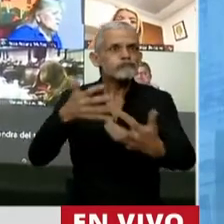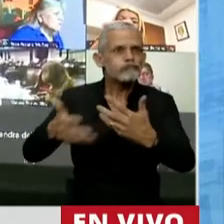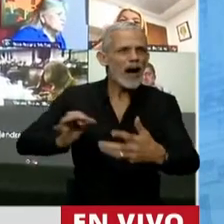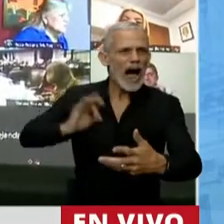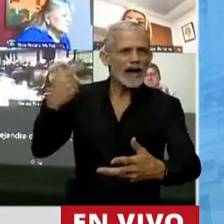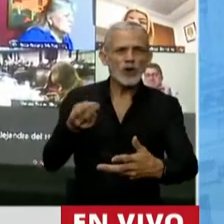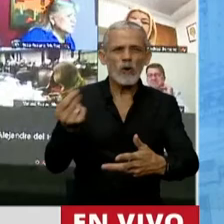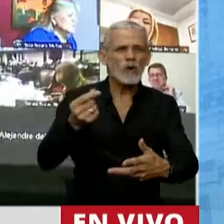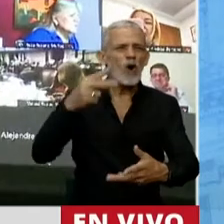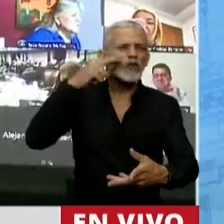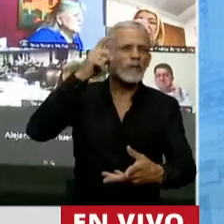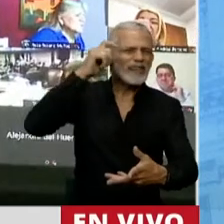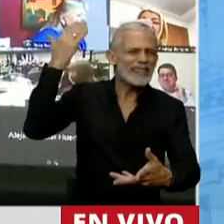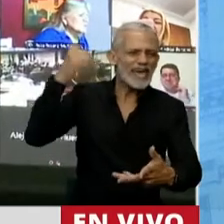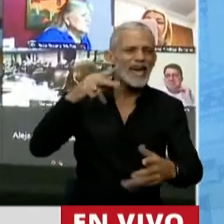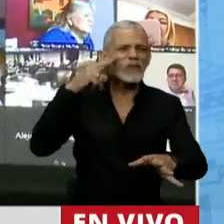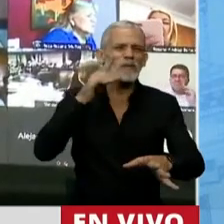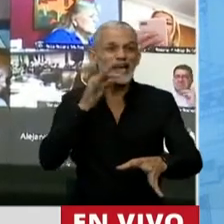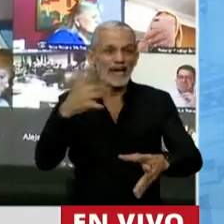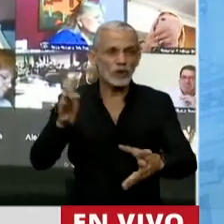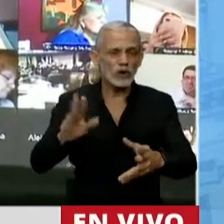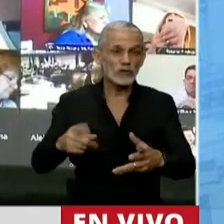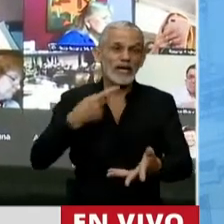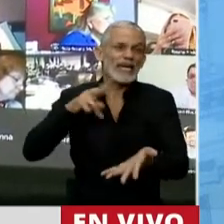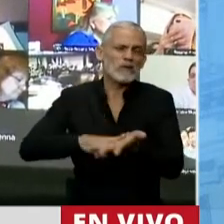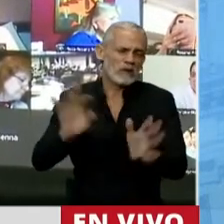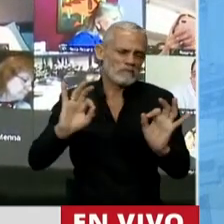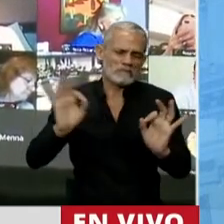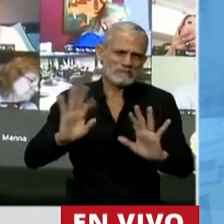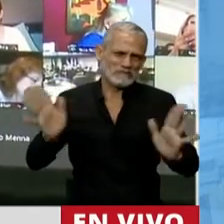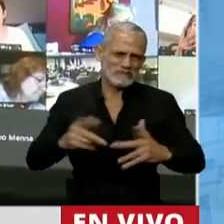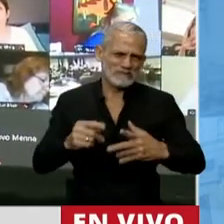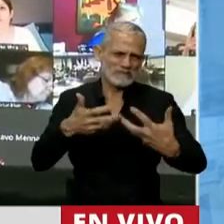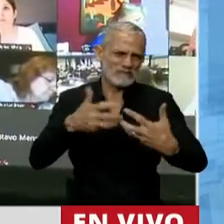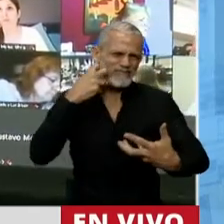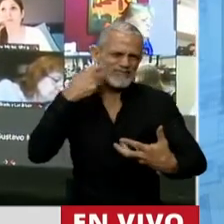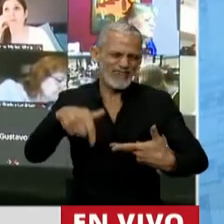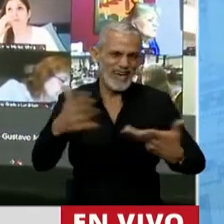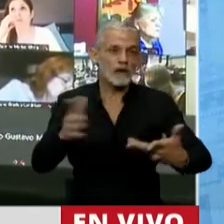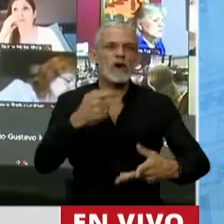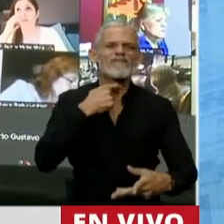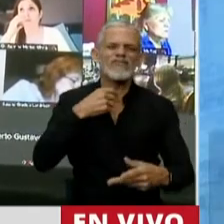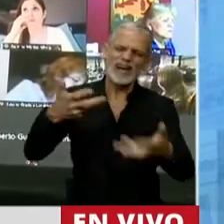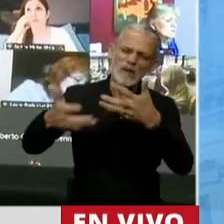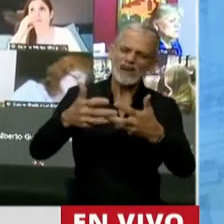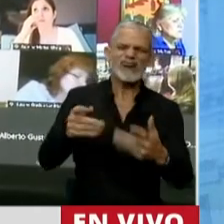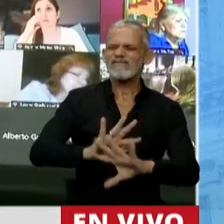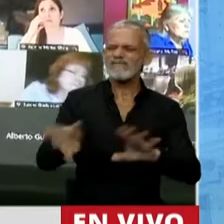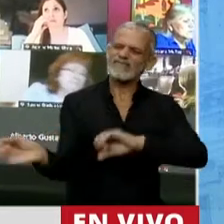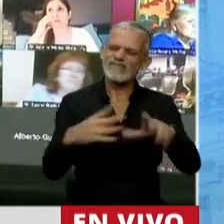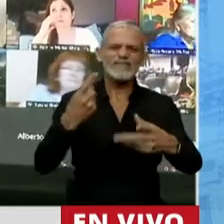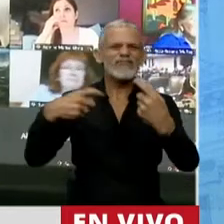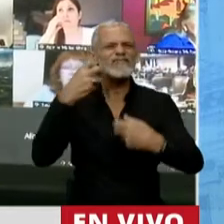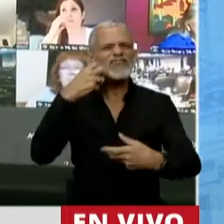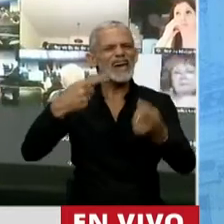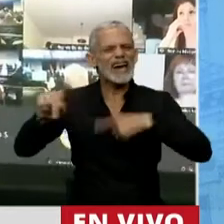año 2010-2014 y que obviamente este impuesto no le entraría, pero sí seguramente quería cambiar esa maquinaria,